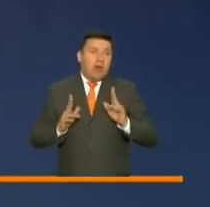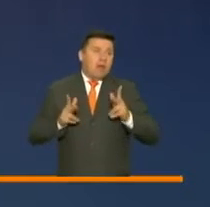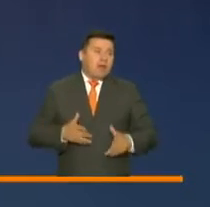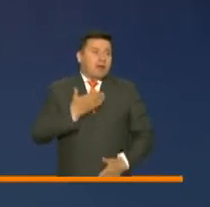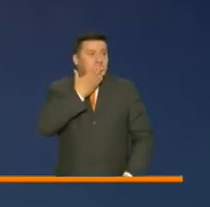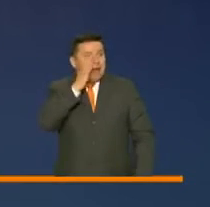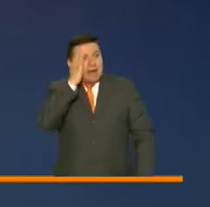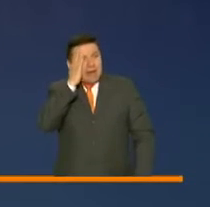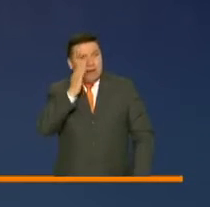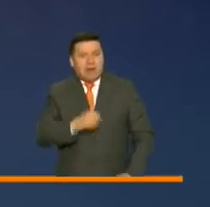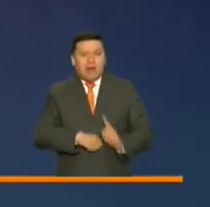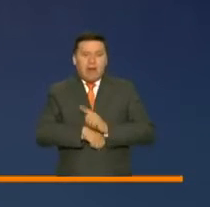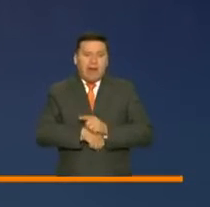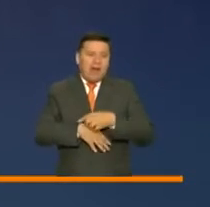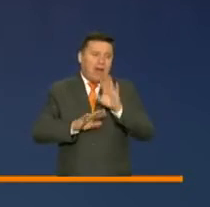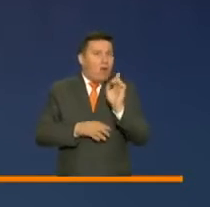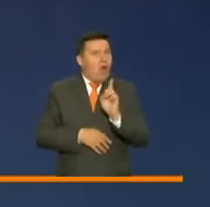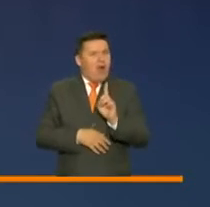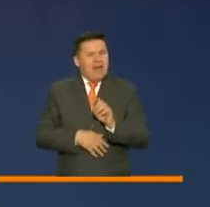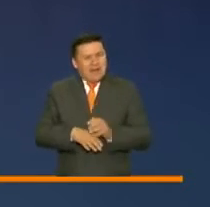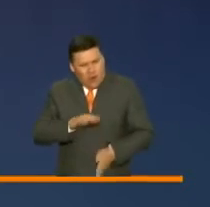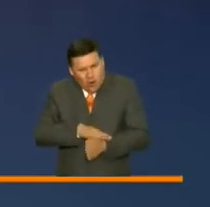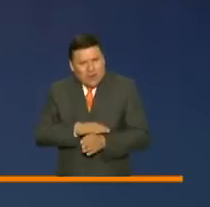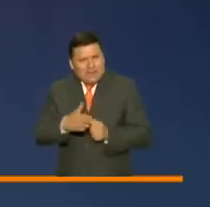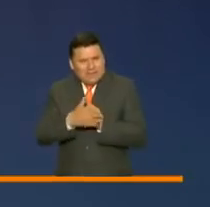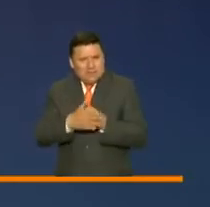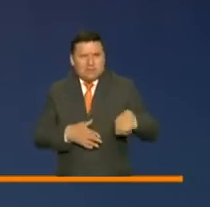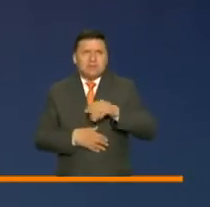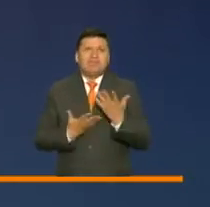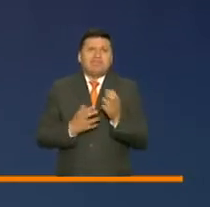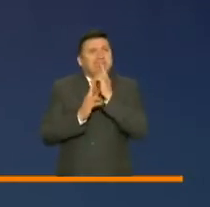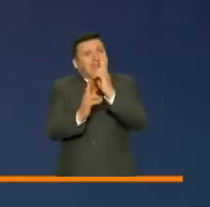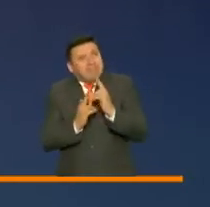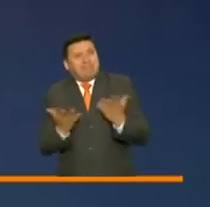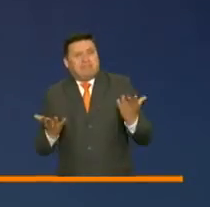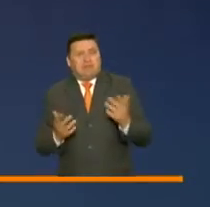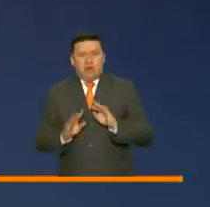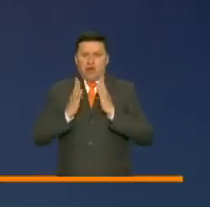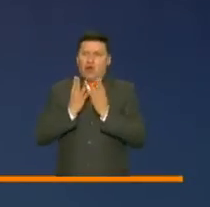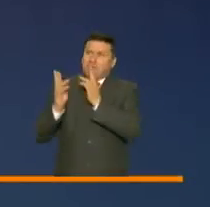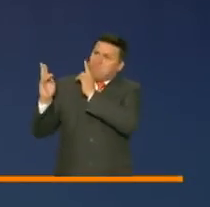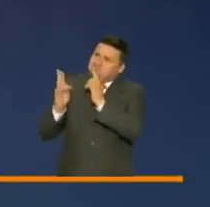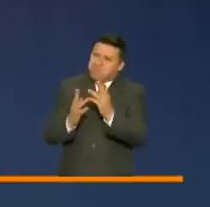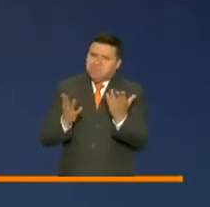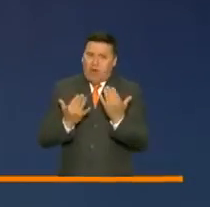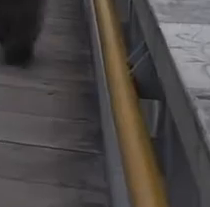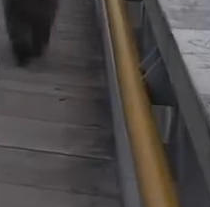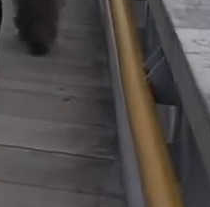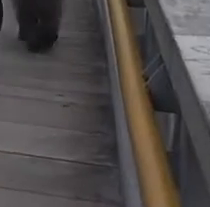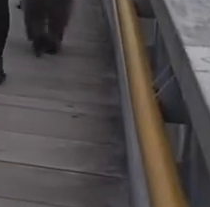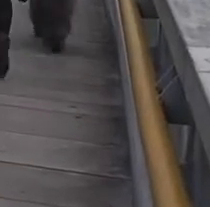descansar un solo minuto en esta lucha es lo mínimo que esperan los colombianos del congreso después de hoy